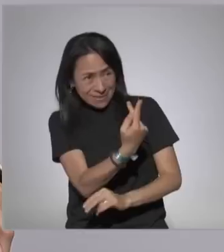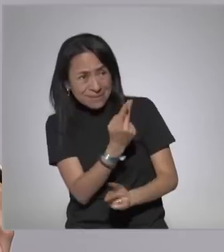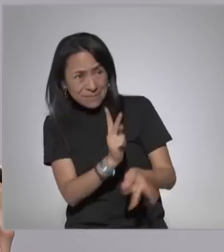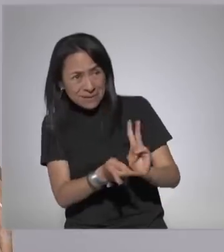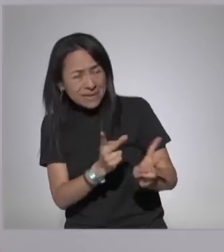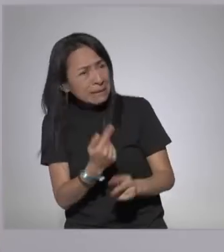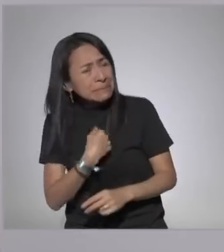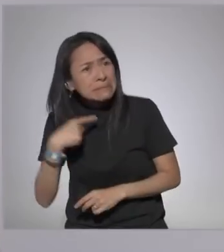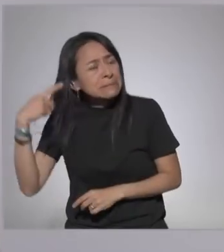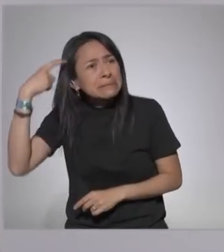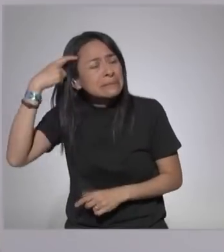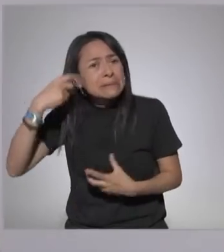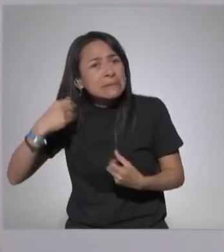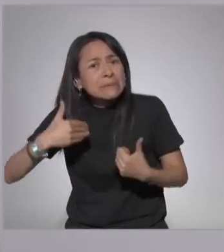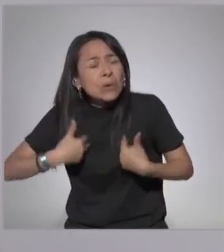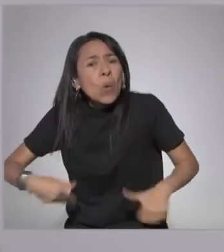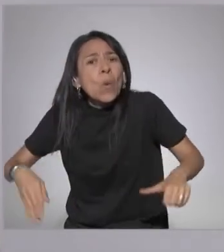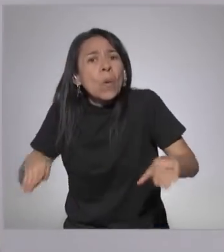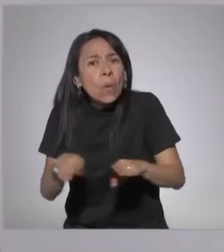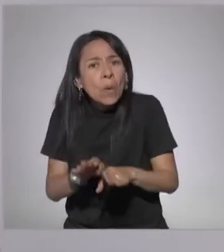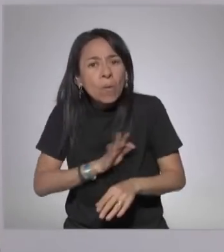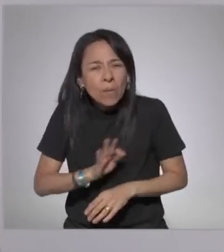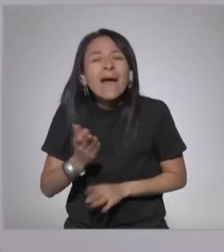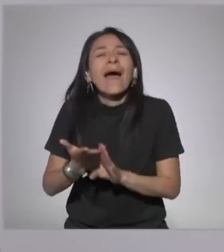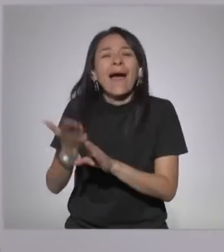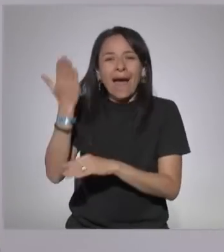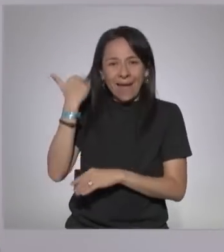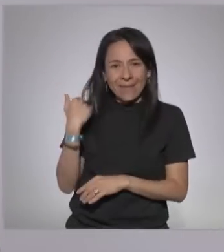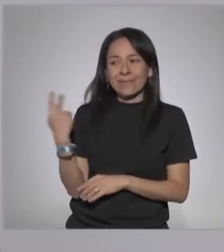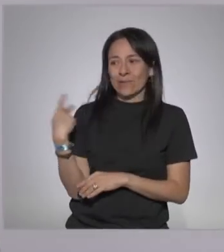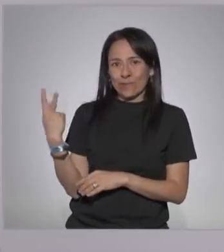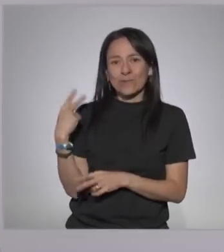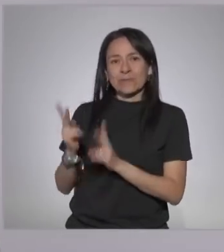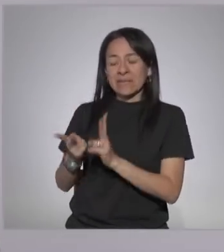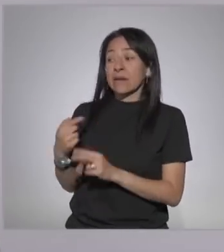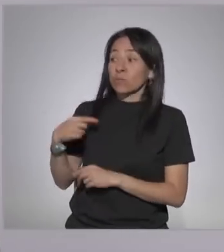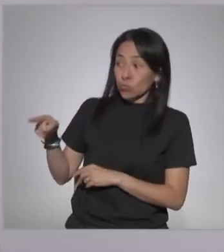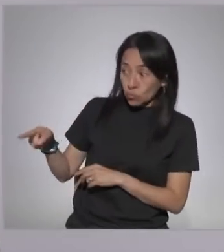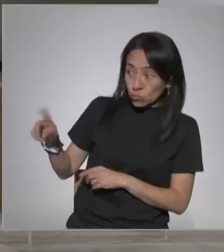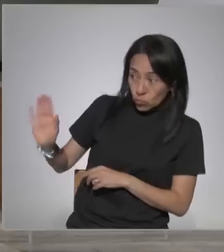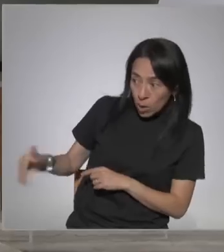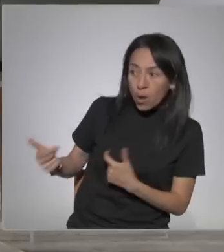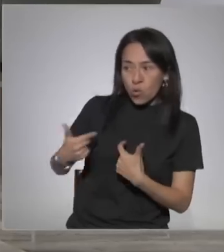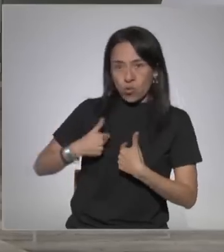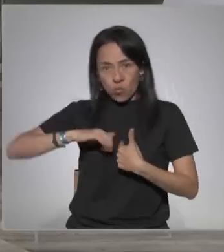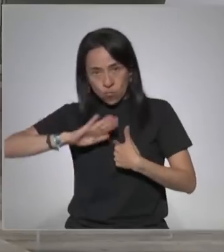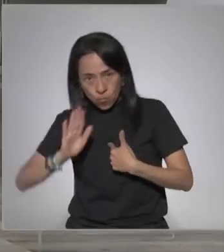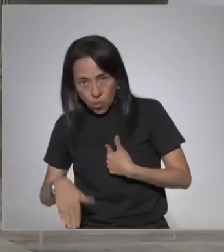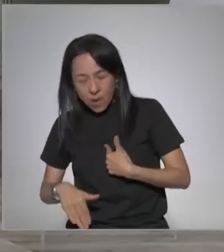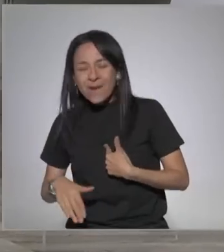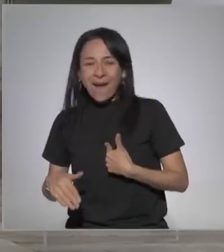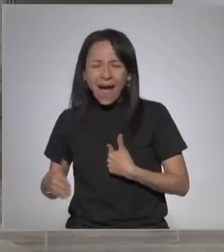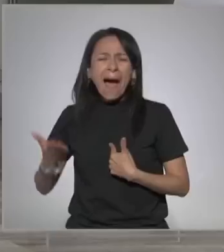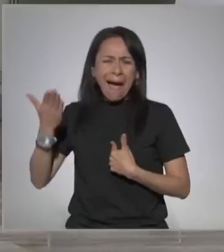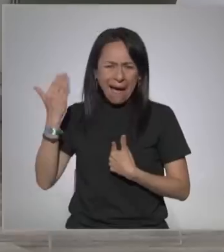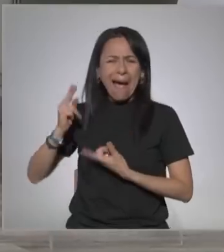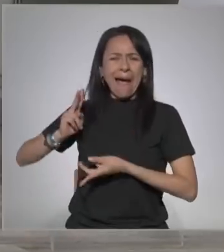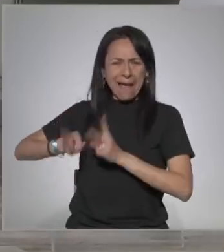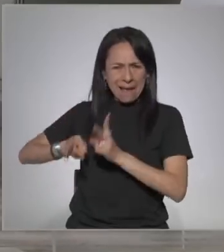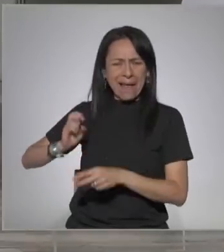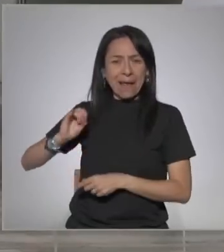de ese momento en el que cualquiera de los dos podíamos partir. Pero hoy que me estoy encontrando con